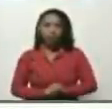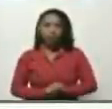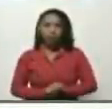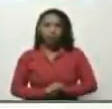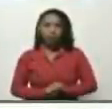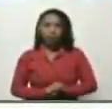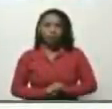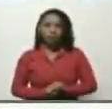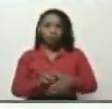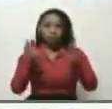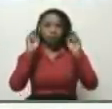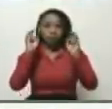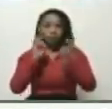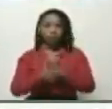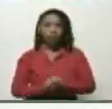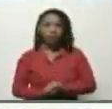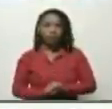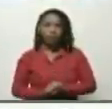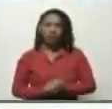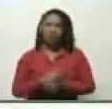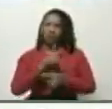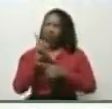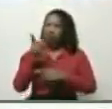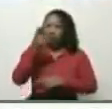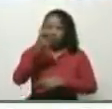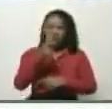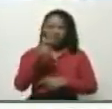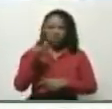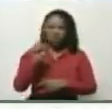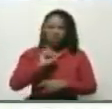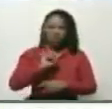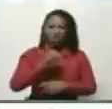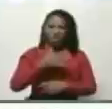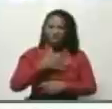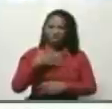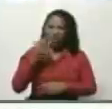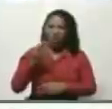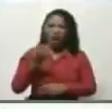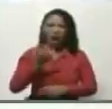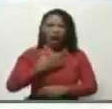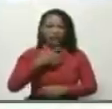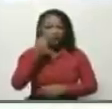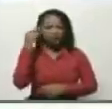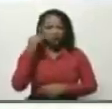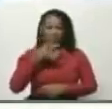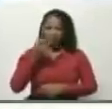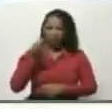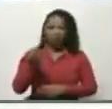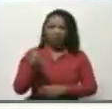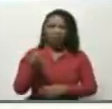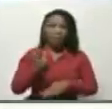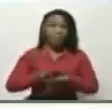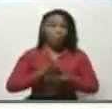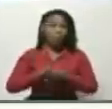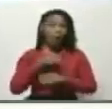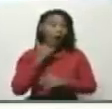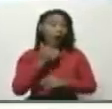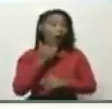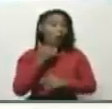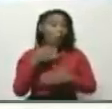la alusión, y decía, ¿y esta gente de verdad será que quiere de verdad ser alcalde o alcaldesa? Porque si hay algo que